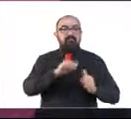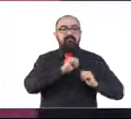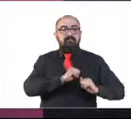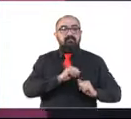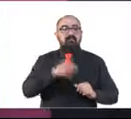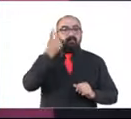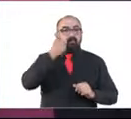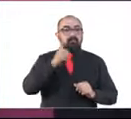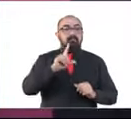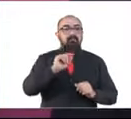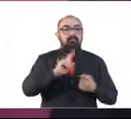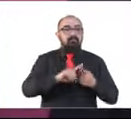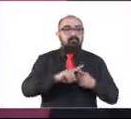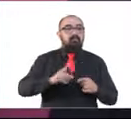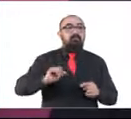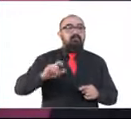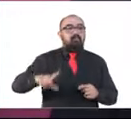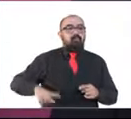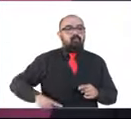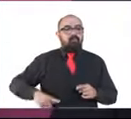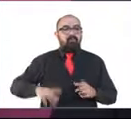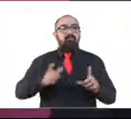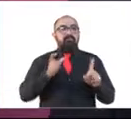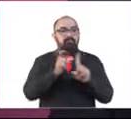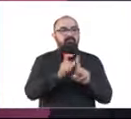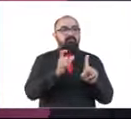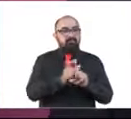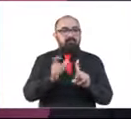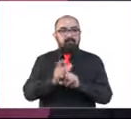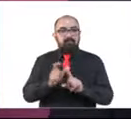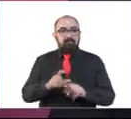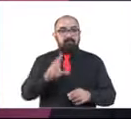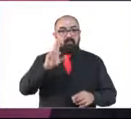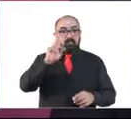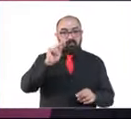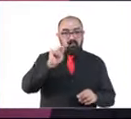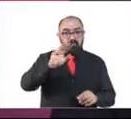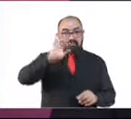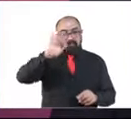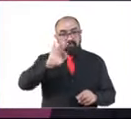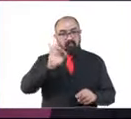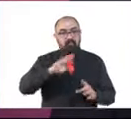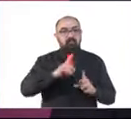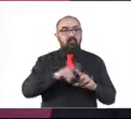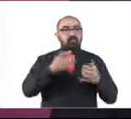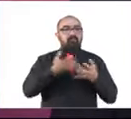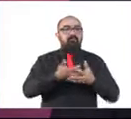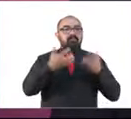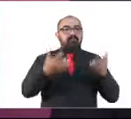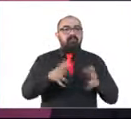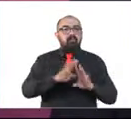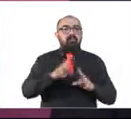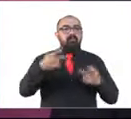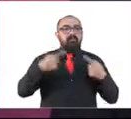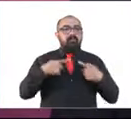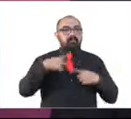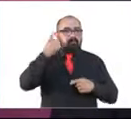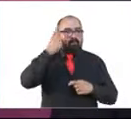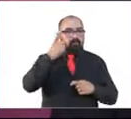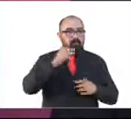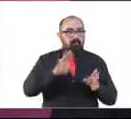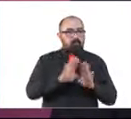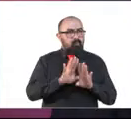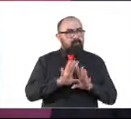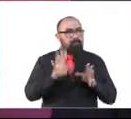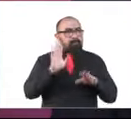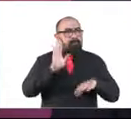gran mayoría, el 80%, es propiedad social, son ejidos y son comunidades. La mejor manera de